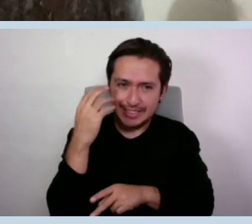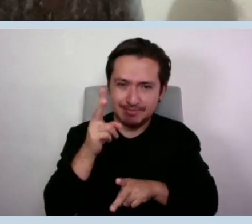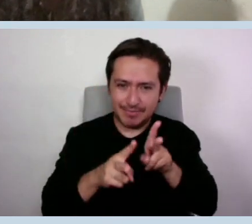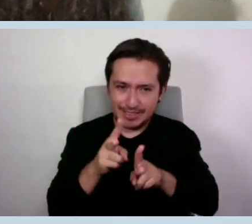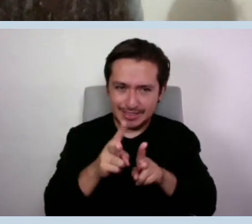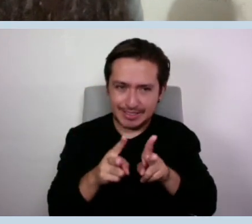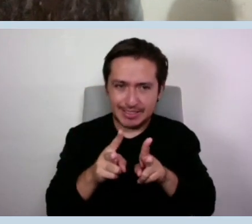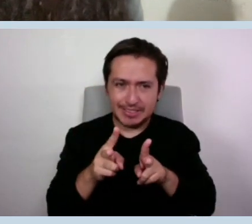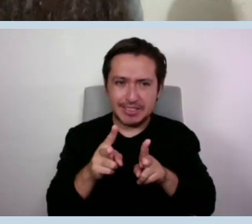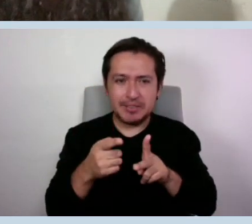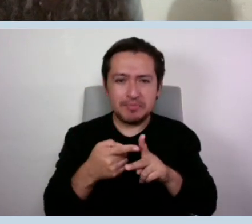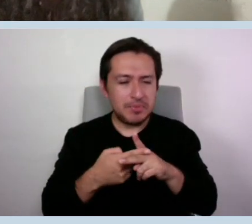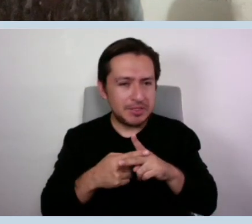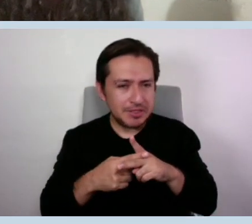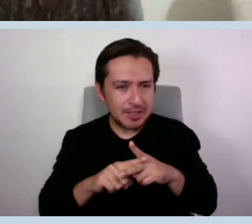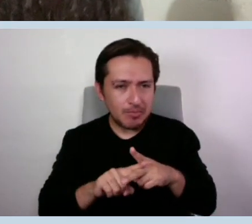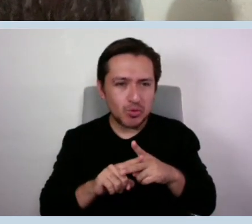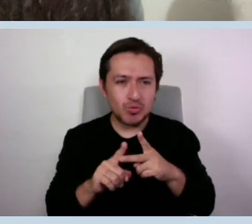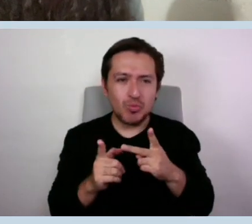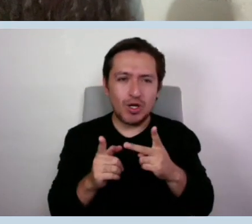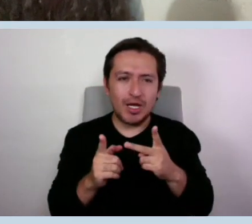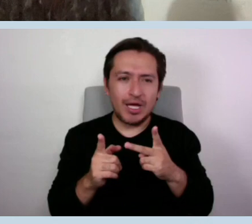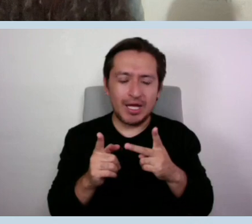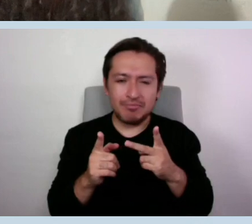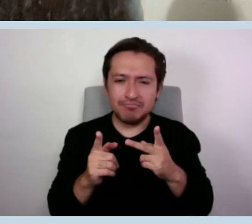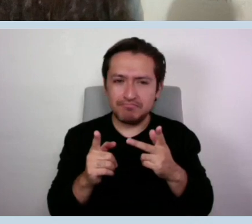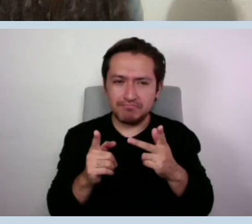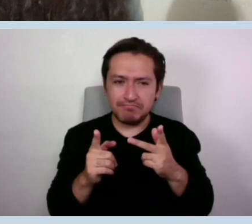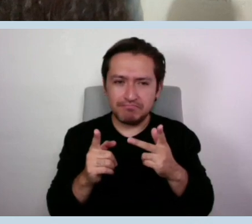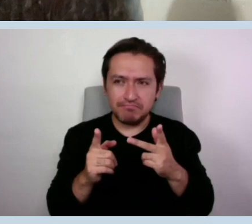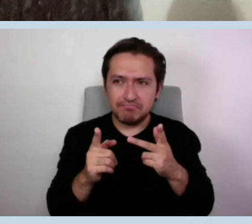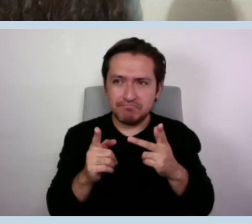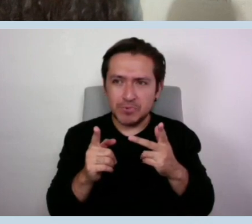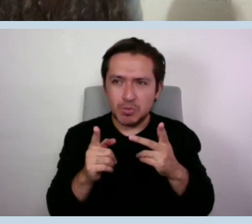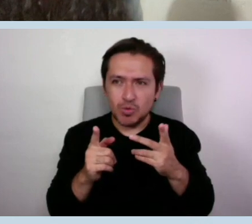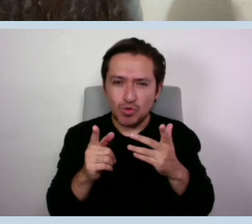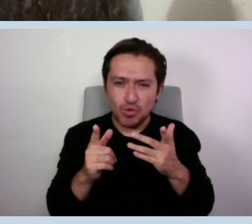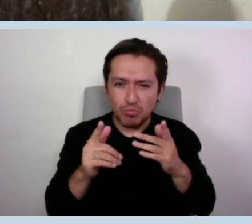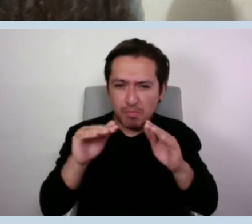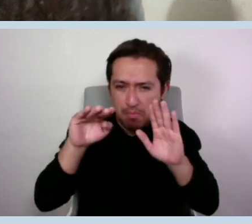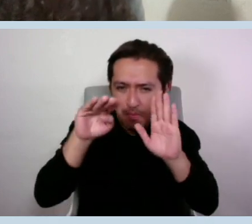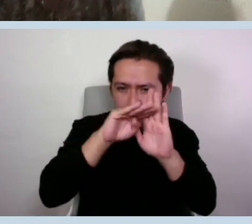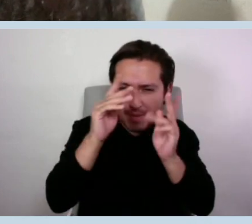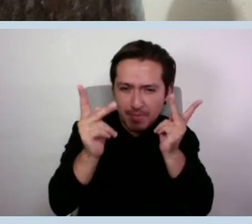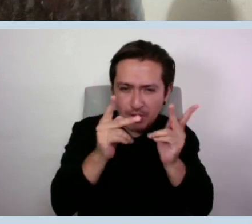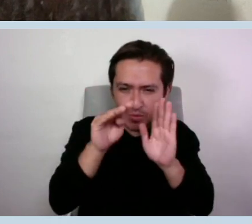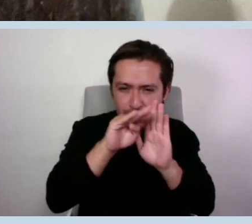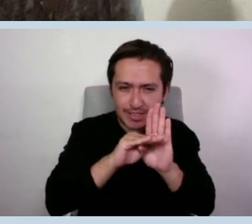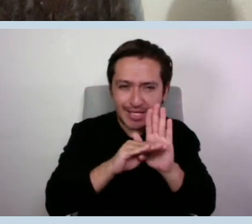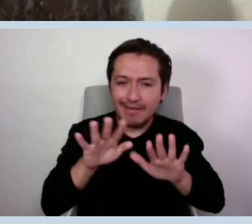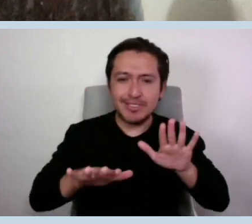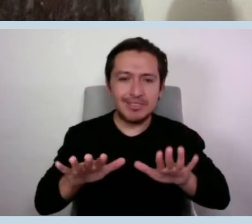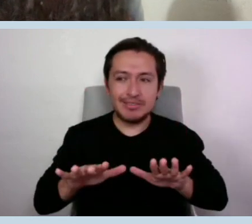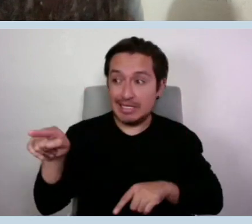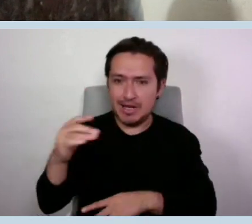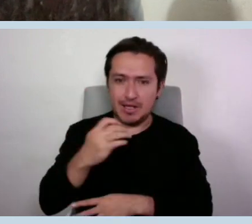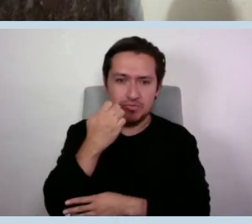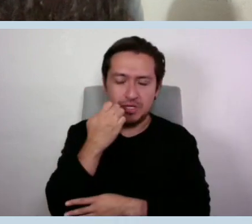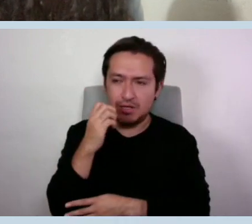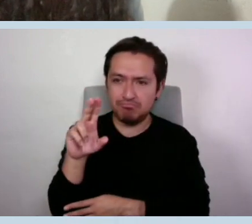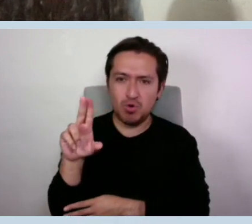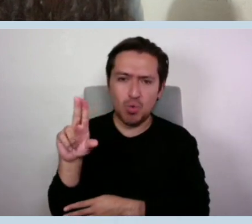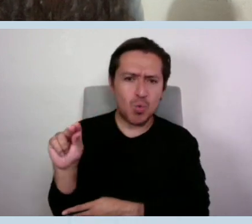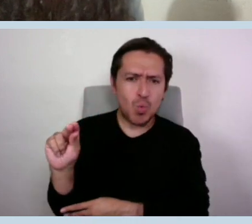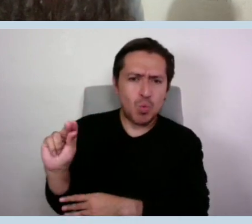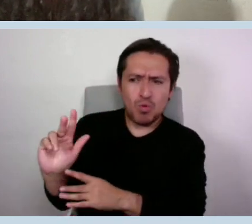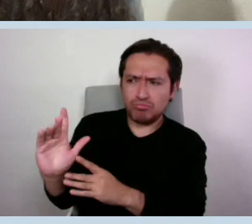formular empezamos a hacer como todas estas prácticas que tampoco nos enseñan tanto en la escuela o sea el